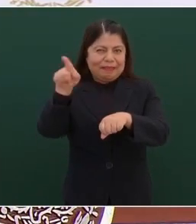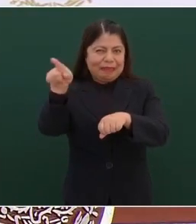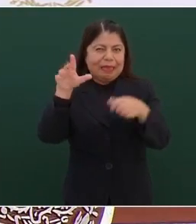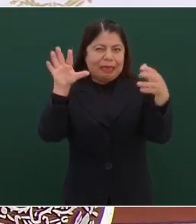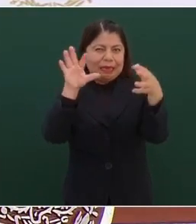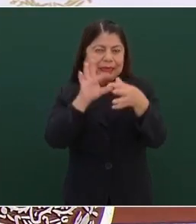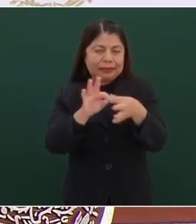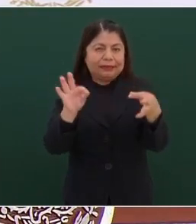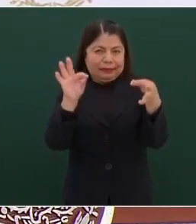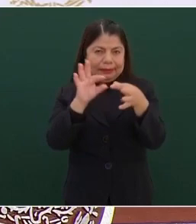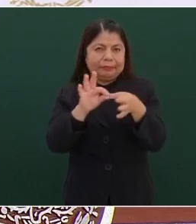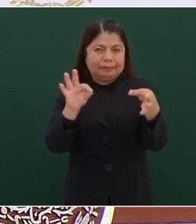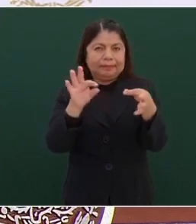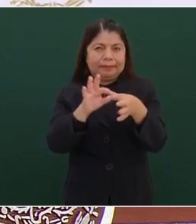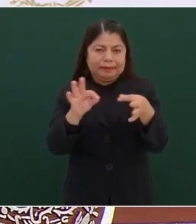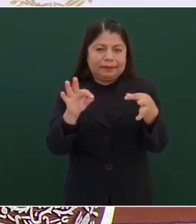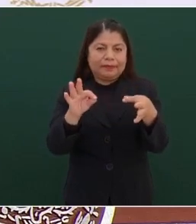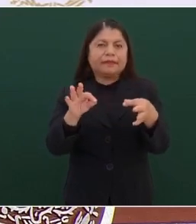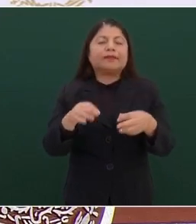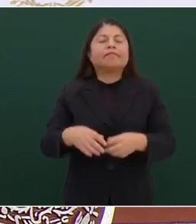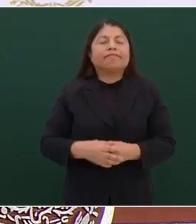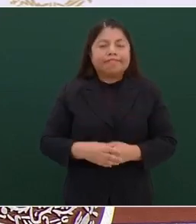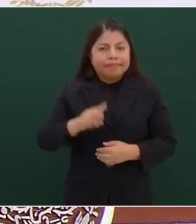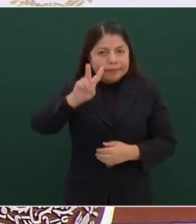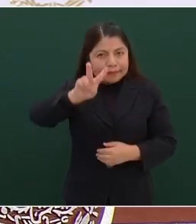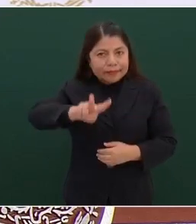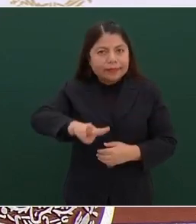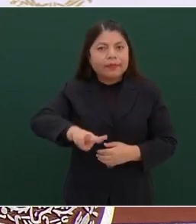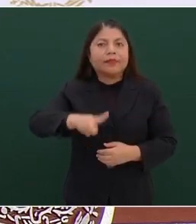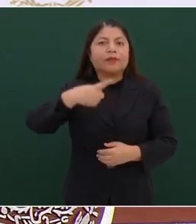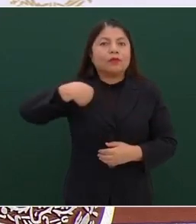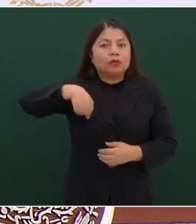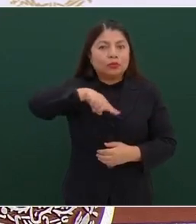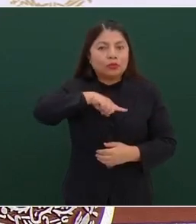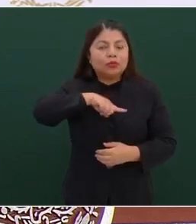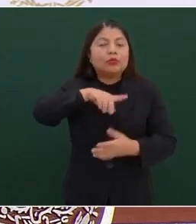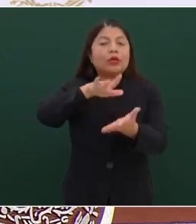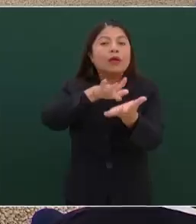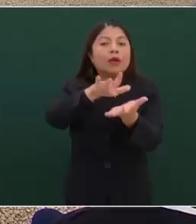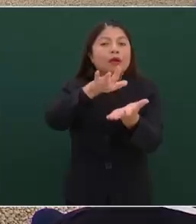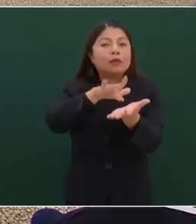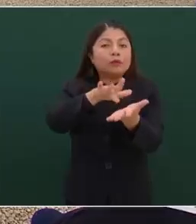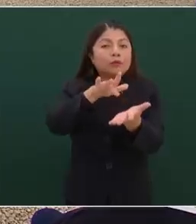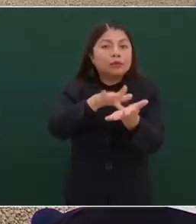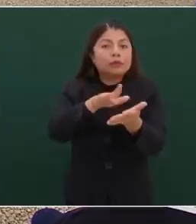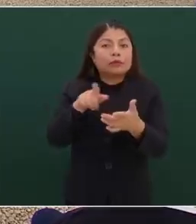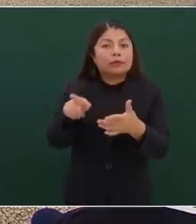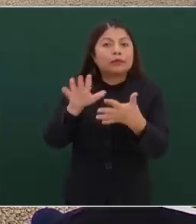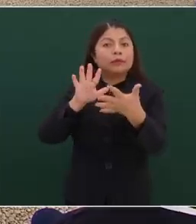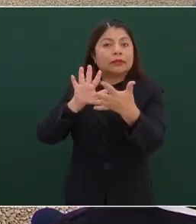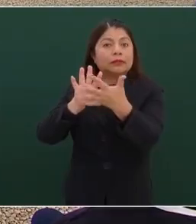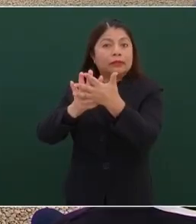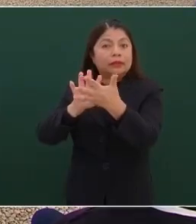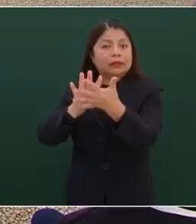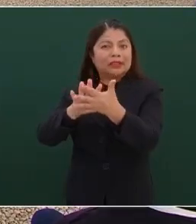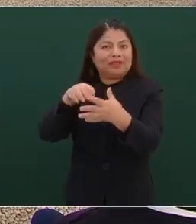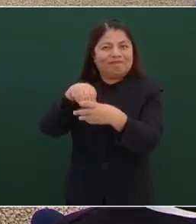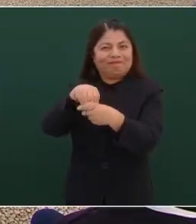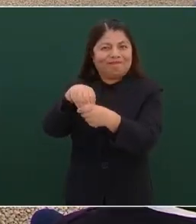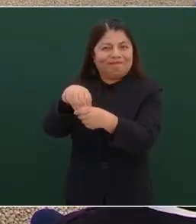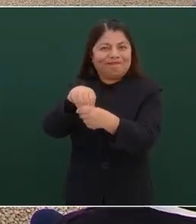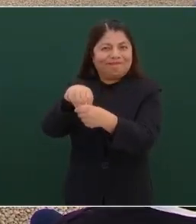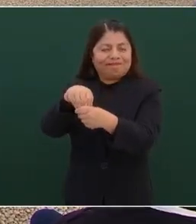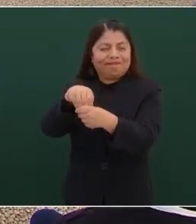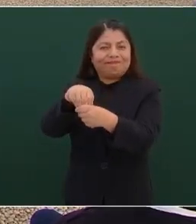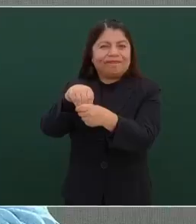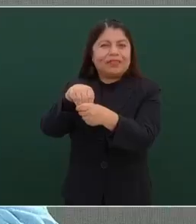estado apoyando por lo pronto para el traslado de los internos, de